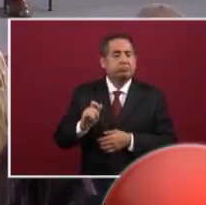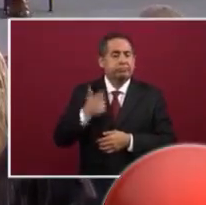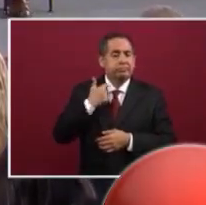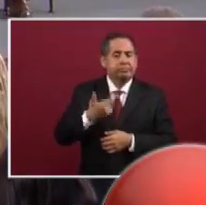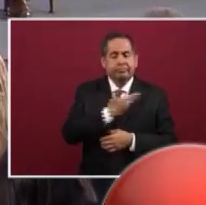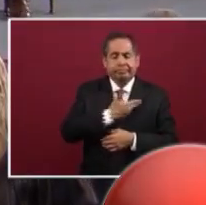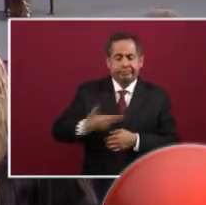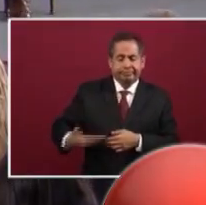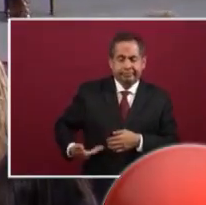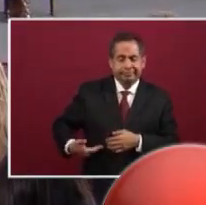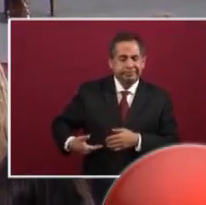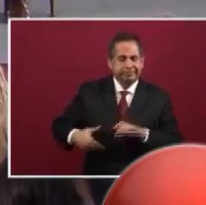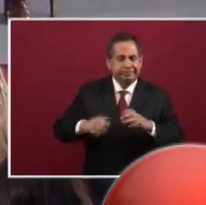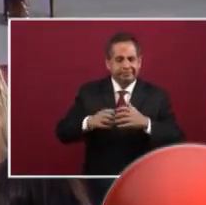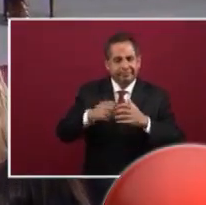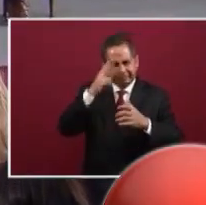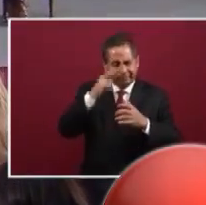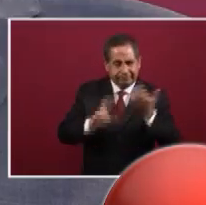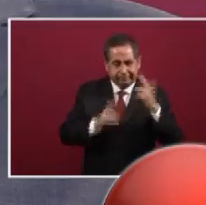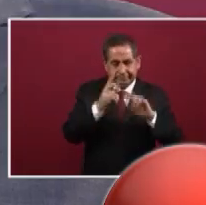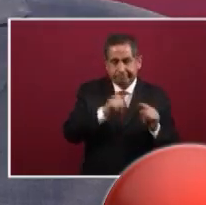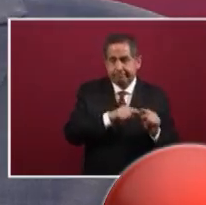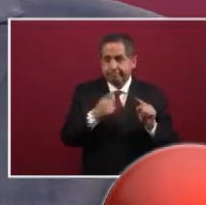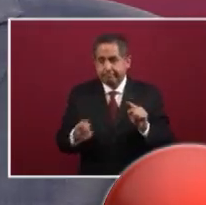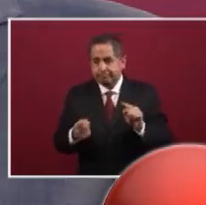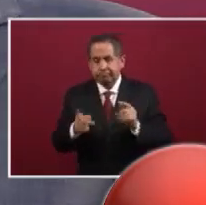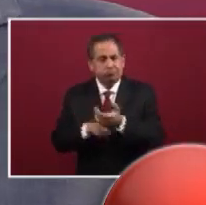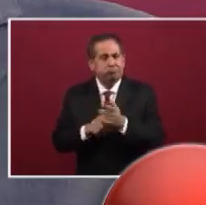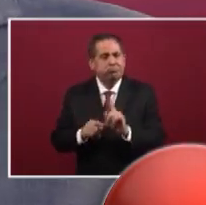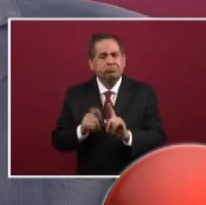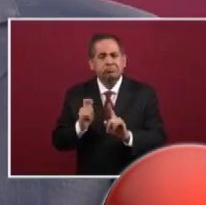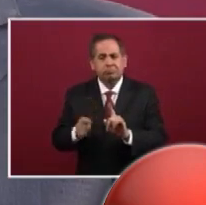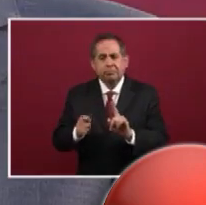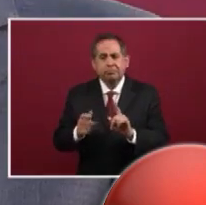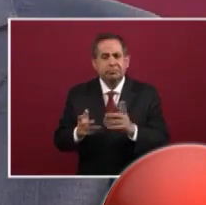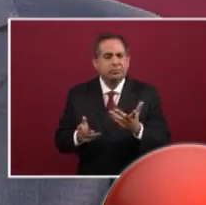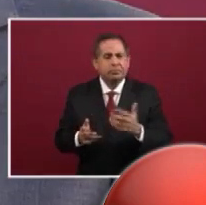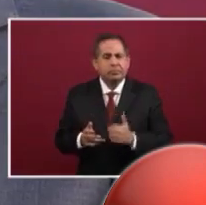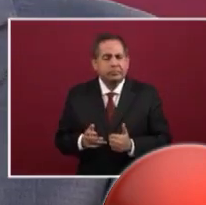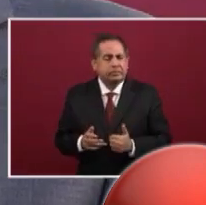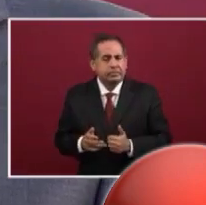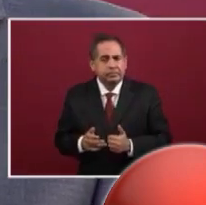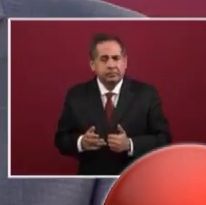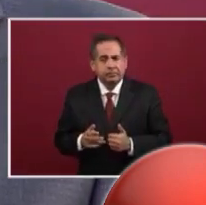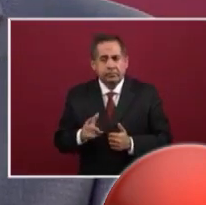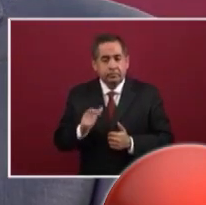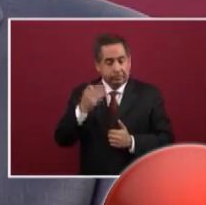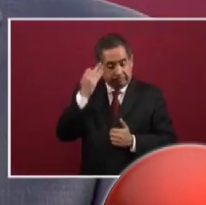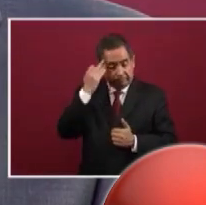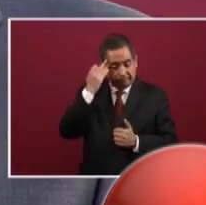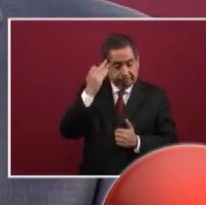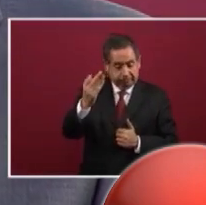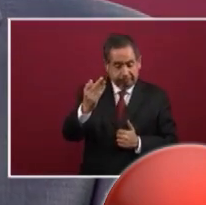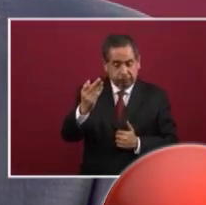México posrevolucionario en comparación con algunos presidentes del periodo